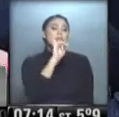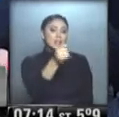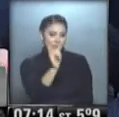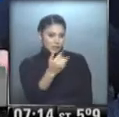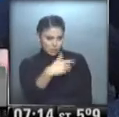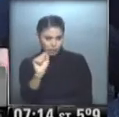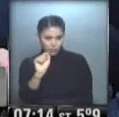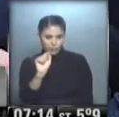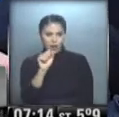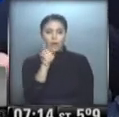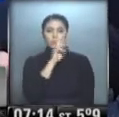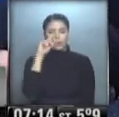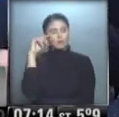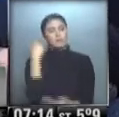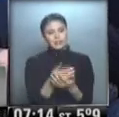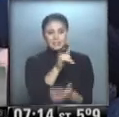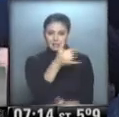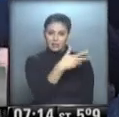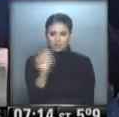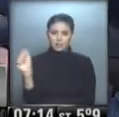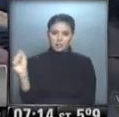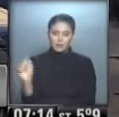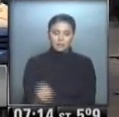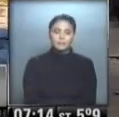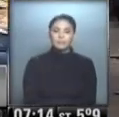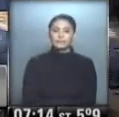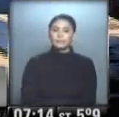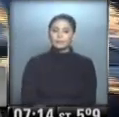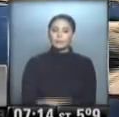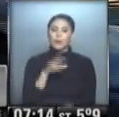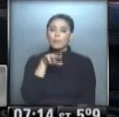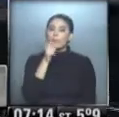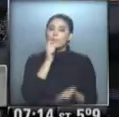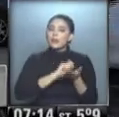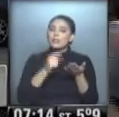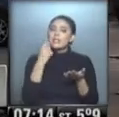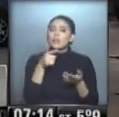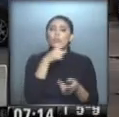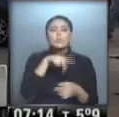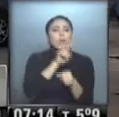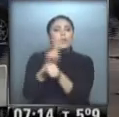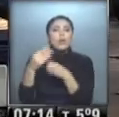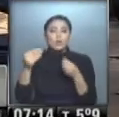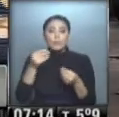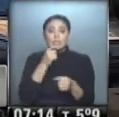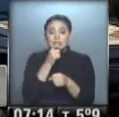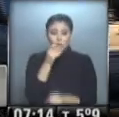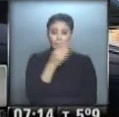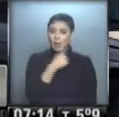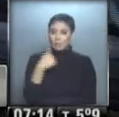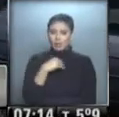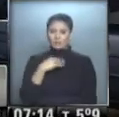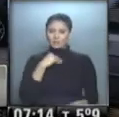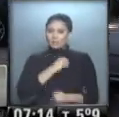llevaron, la chica que se desmayó, sí, la llevaron para allá. ¿Cómo fue la atención que ustedes recibieron, Marcela, después que esta mamá comenzó